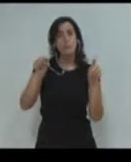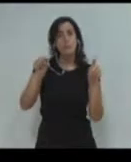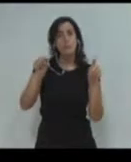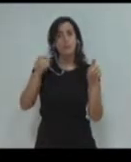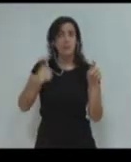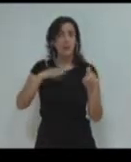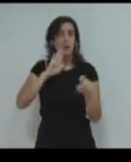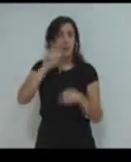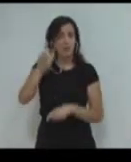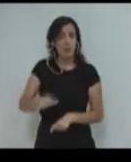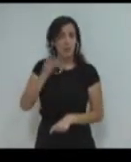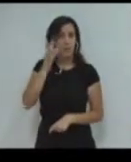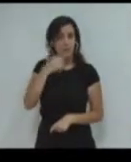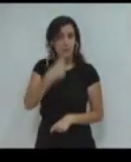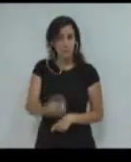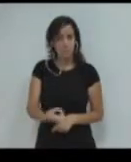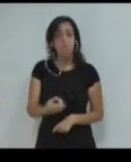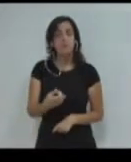lo decía ella también,